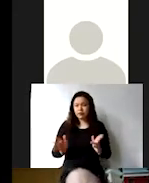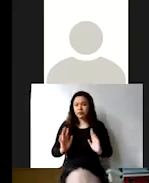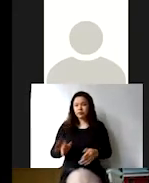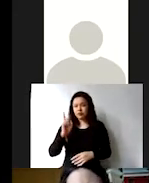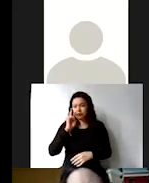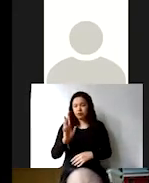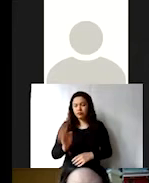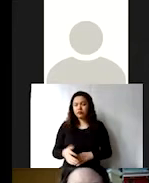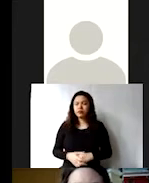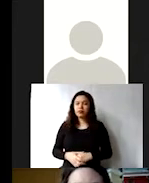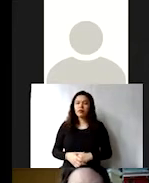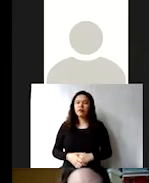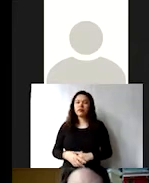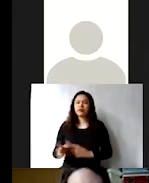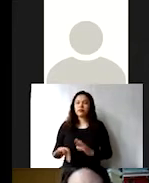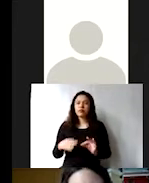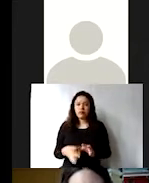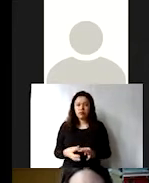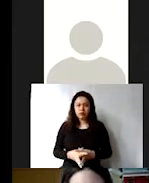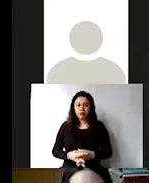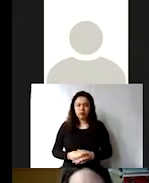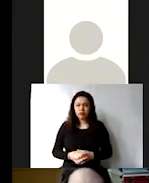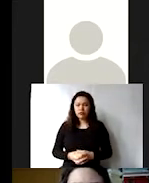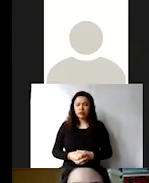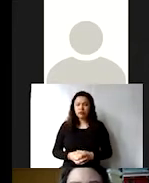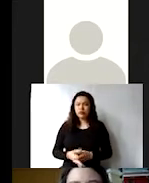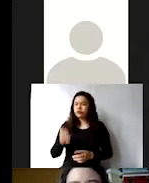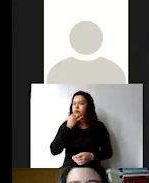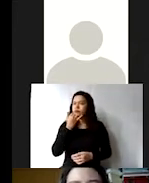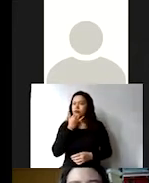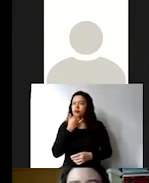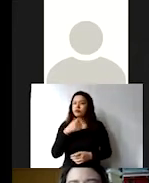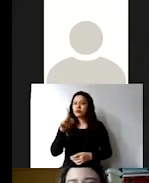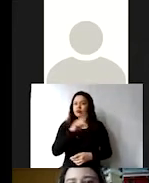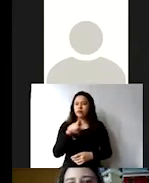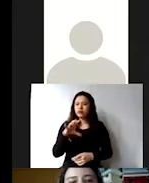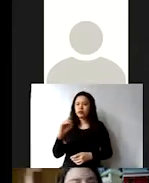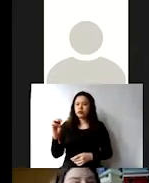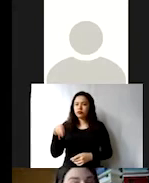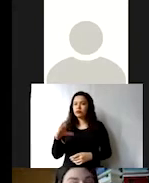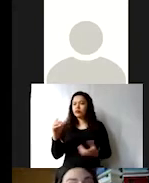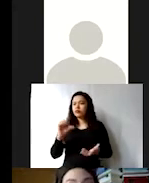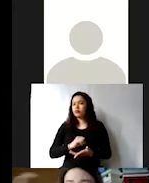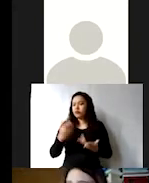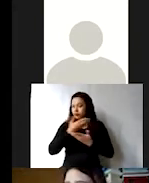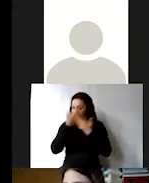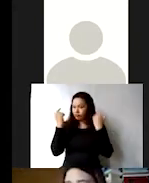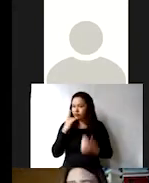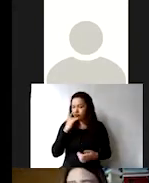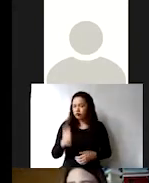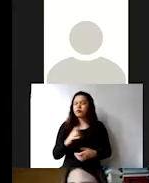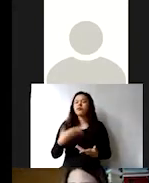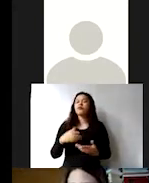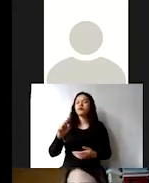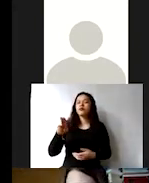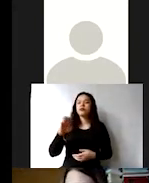Listo, perfecto. Perdón, es que no sé qué le pasa a mi Zoom el día de hoy. Y bueno, entonces les decía, a nivel subnacional, nivel estados,